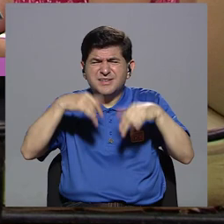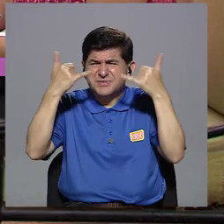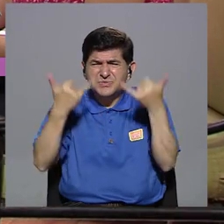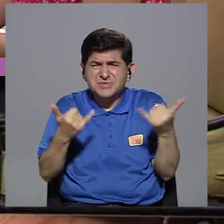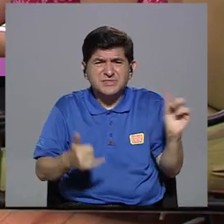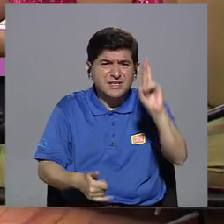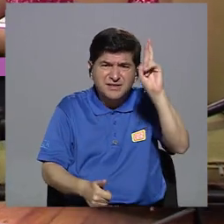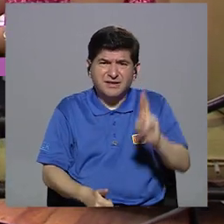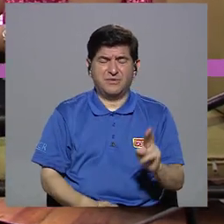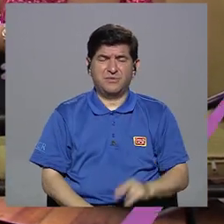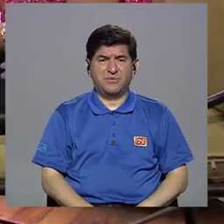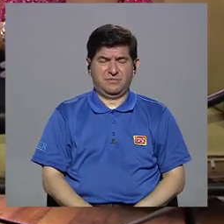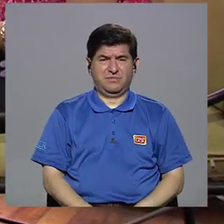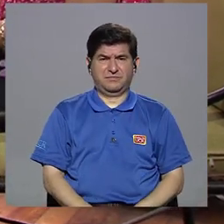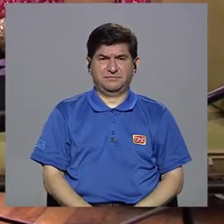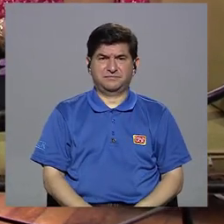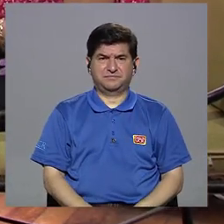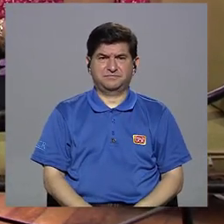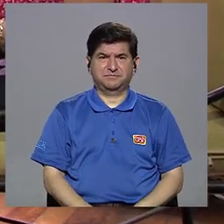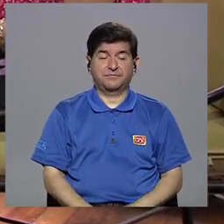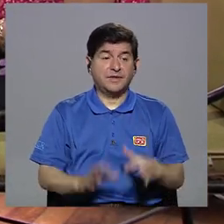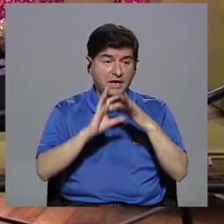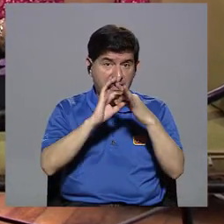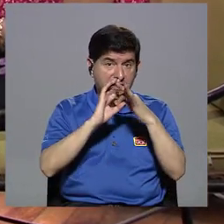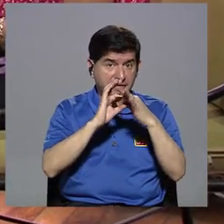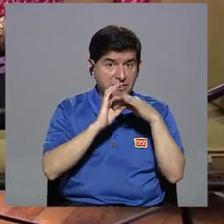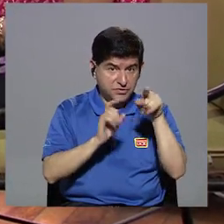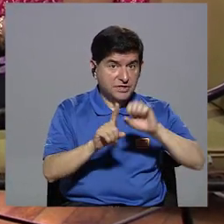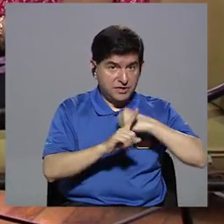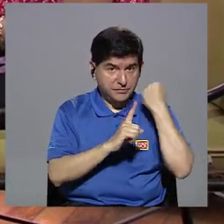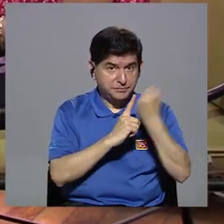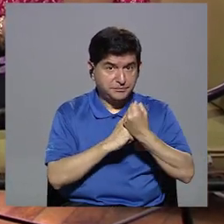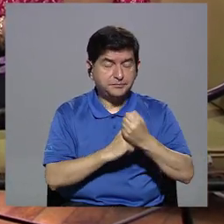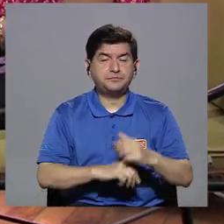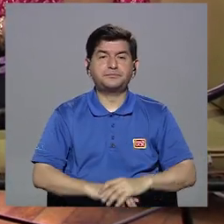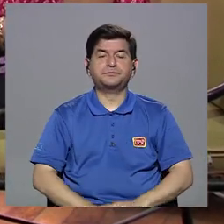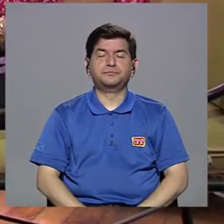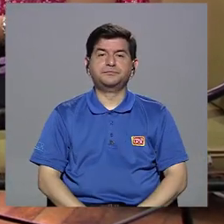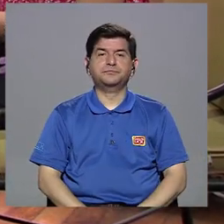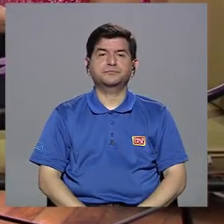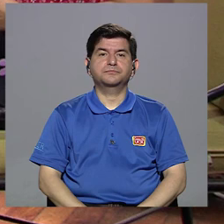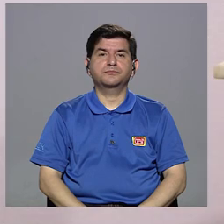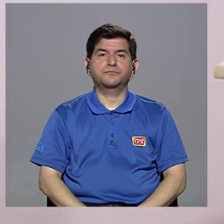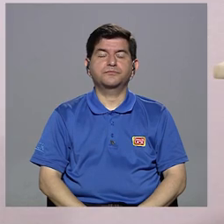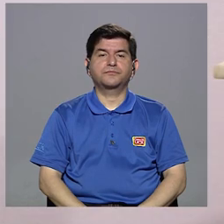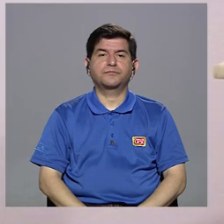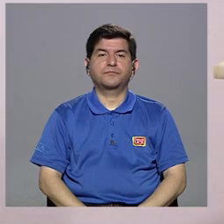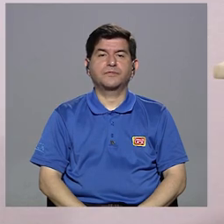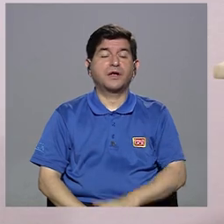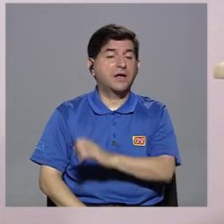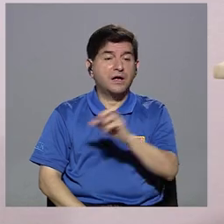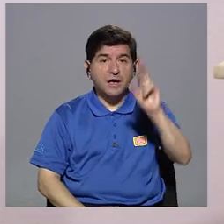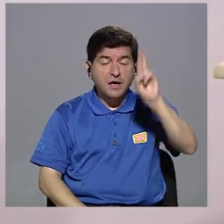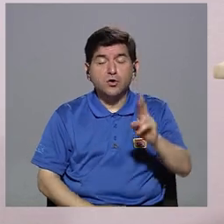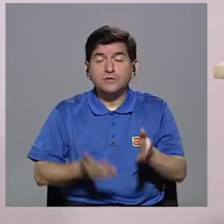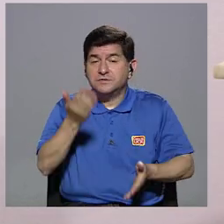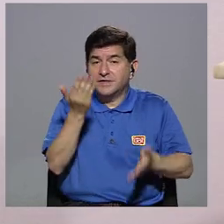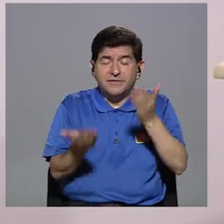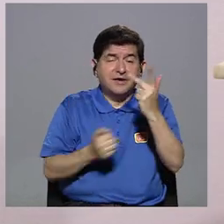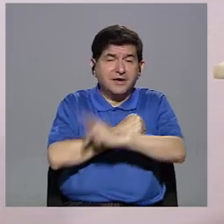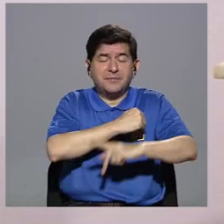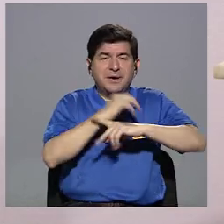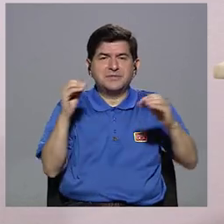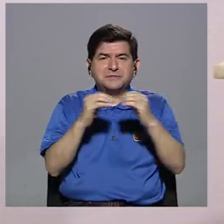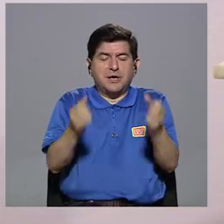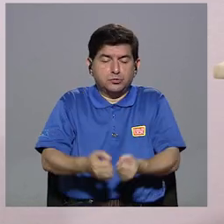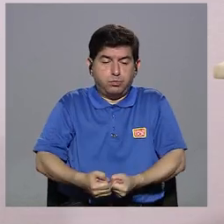está pasando en costa rica y en todo el mundo en relación con esto y dicho sea de paso costa rica- es probablemente